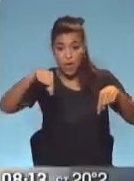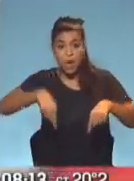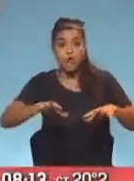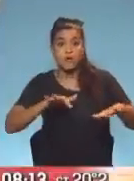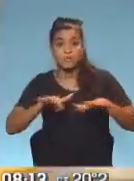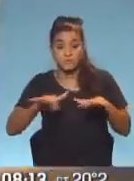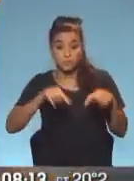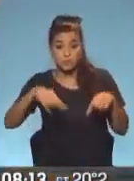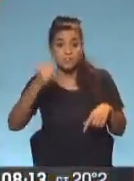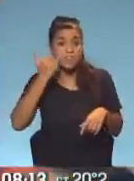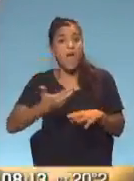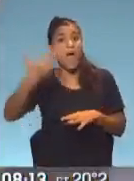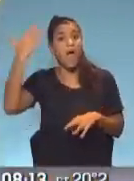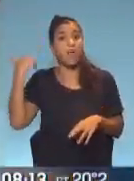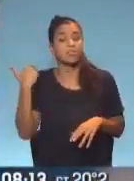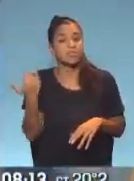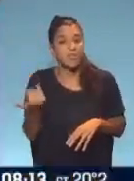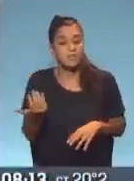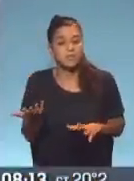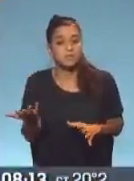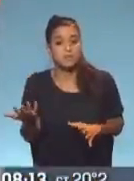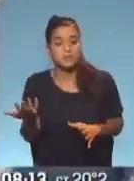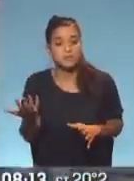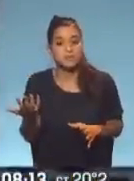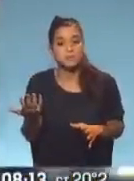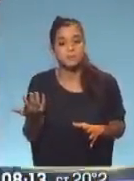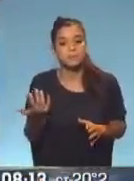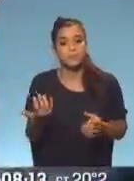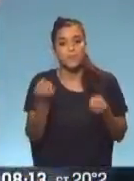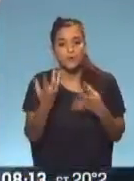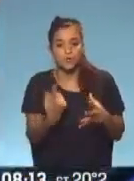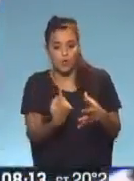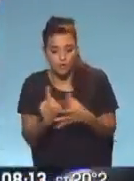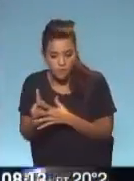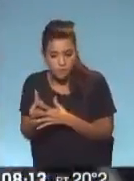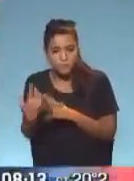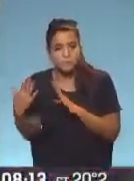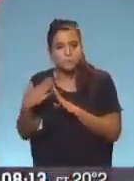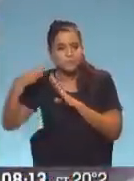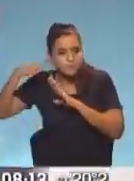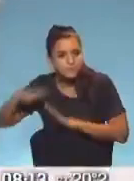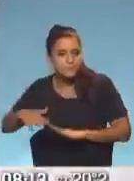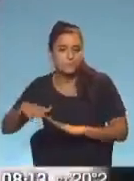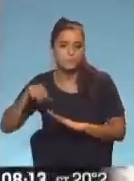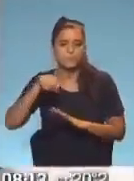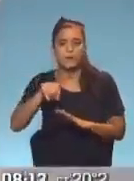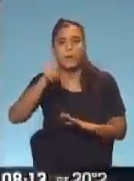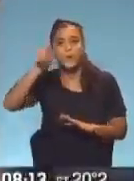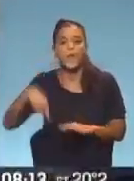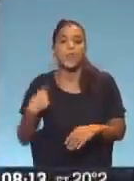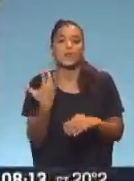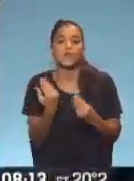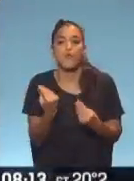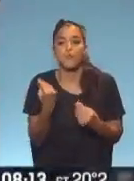sucediendo ya estaba previsto, porque el confinamiento, la cuarentena que surge como reacción